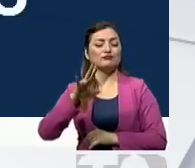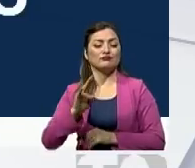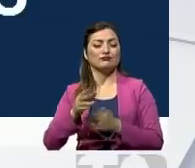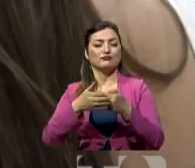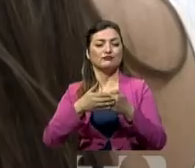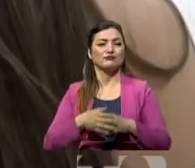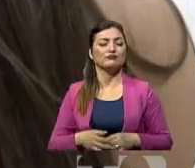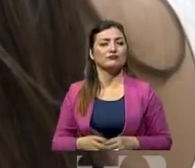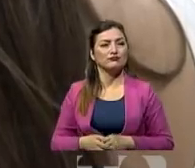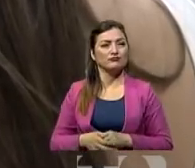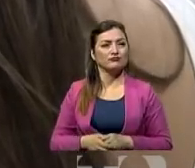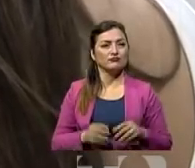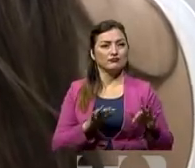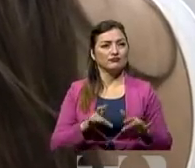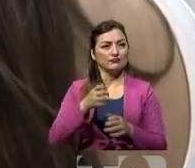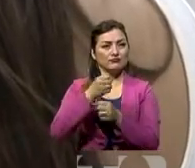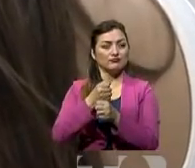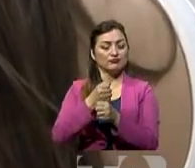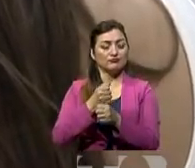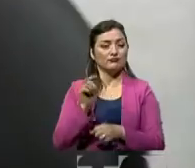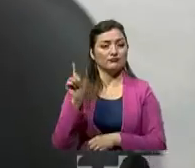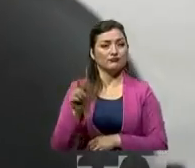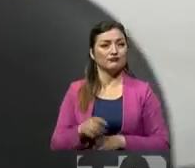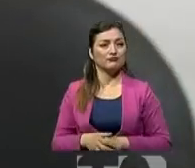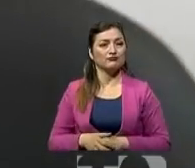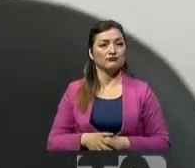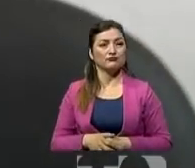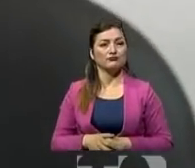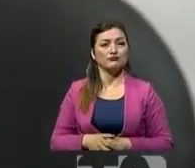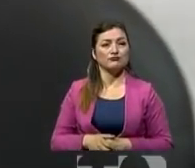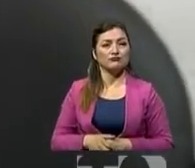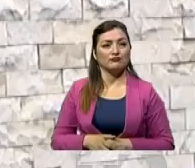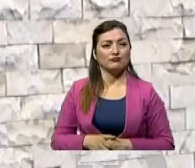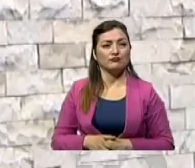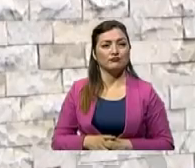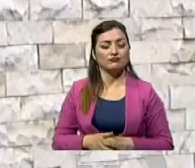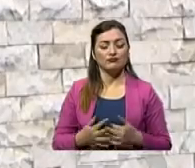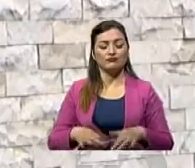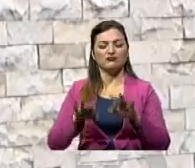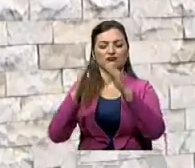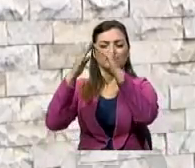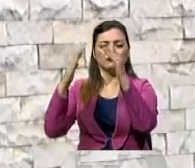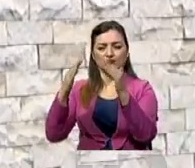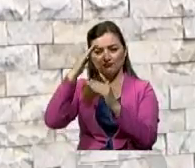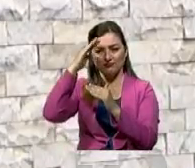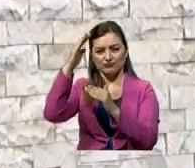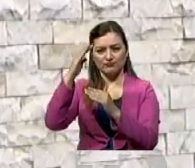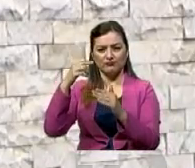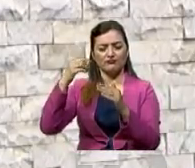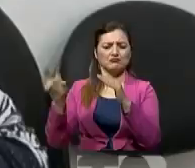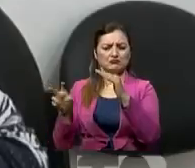están cerradas. La secretaria de Seguridad, Daniela Valareso, resalta cuál es la importancia de tener estas unidades